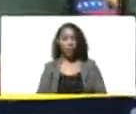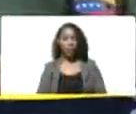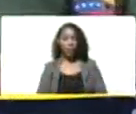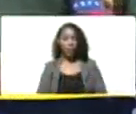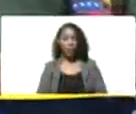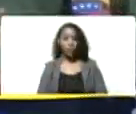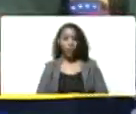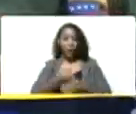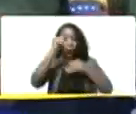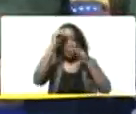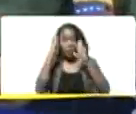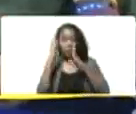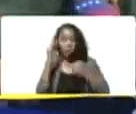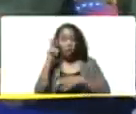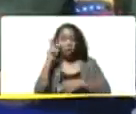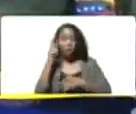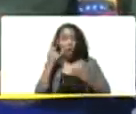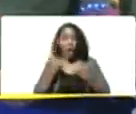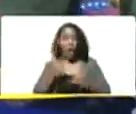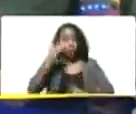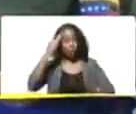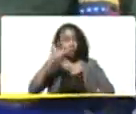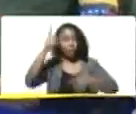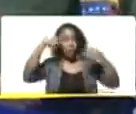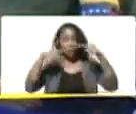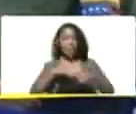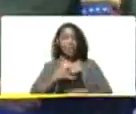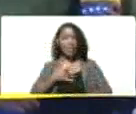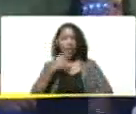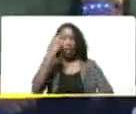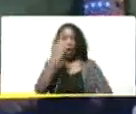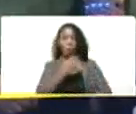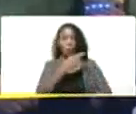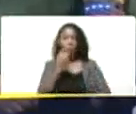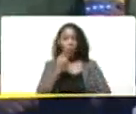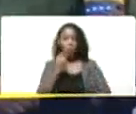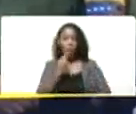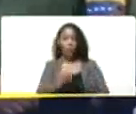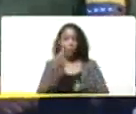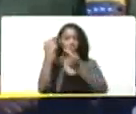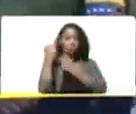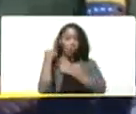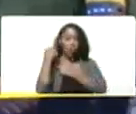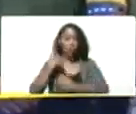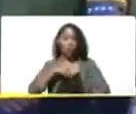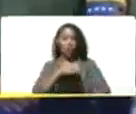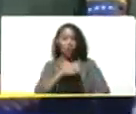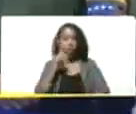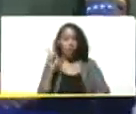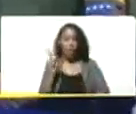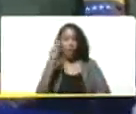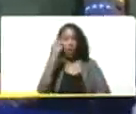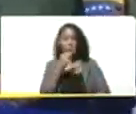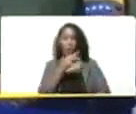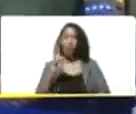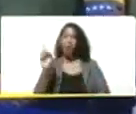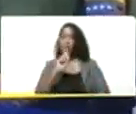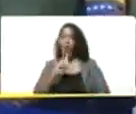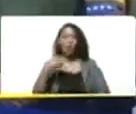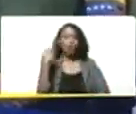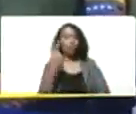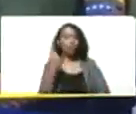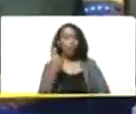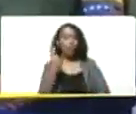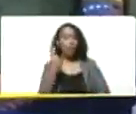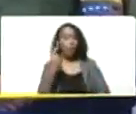Oír al comandante Chávez ahora es sentir el compromiso, que es lo que nos corresponde. Y el compromiso que ya no es solo